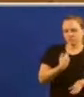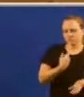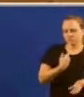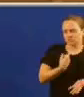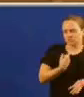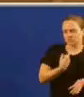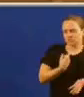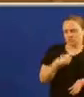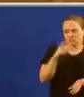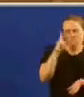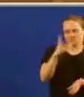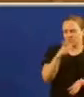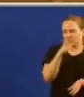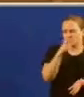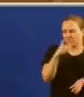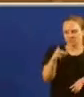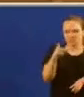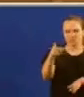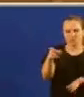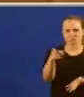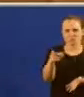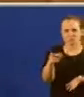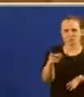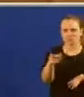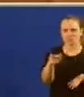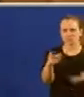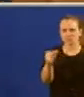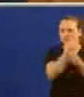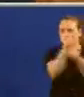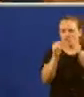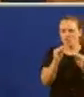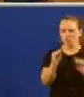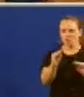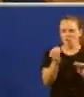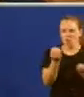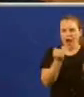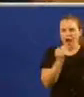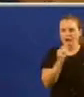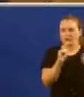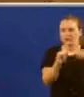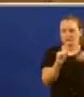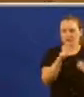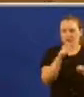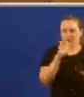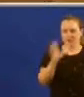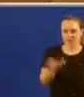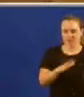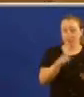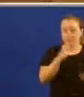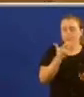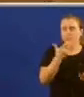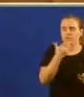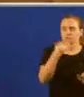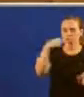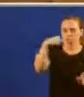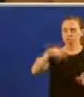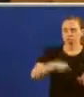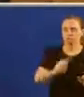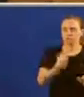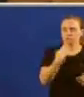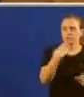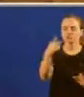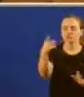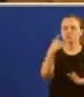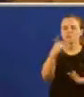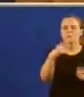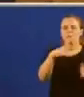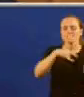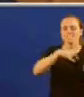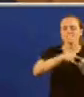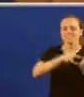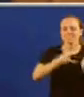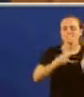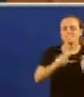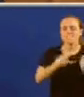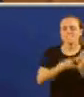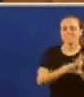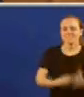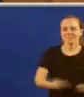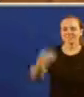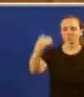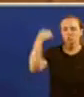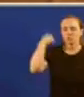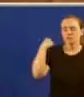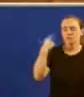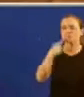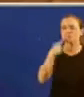frivolidade coa que vostede actúa neste tema. Mire, hoxe anunciou nos que iba a facer un plan de corresponsabilidade que era o primeiro que había no